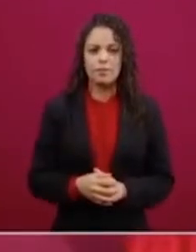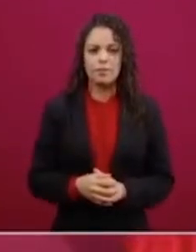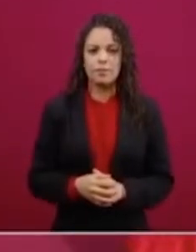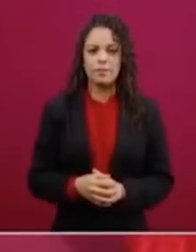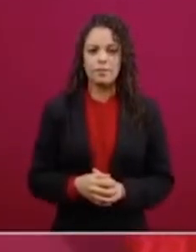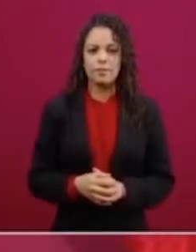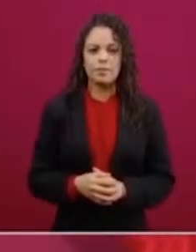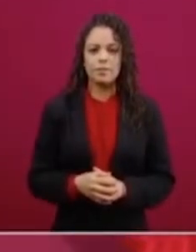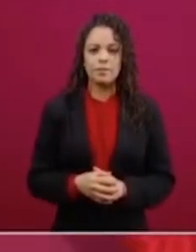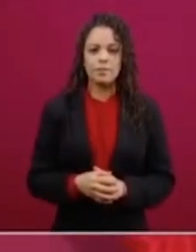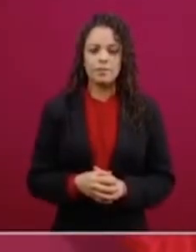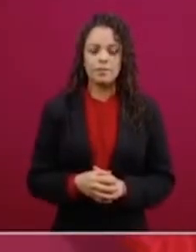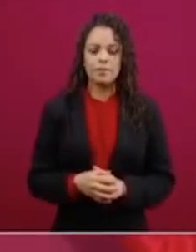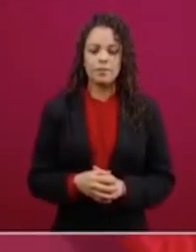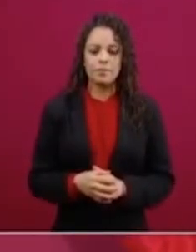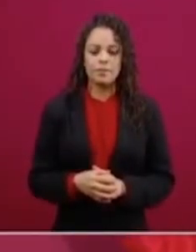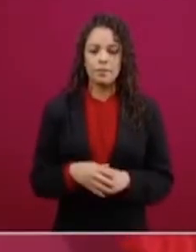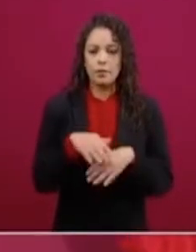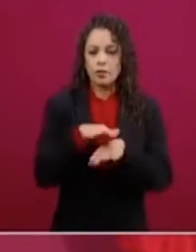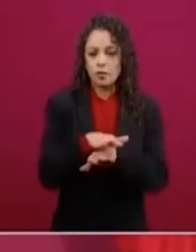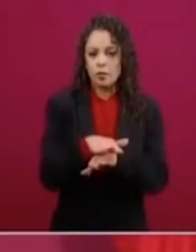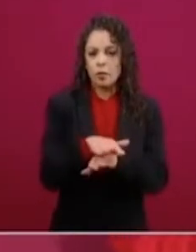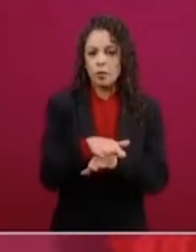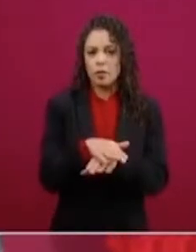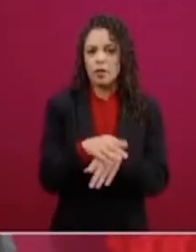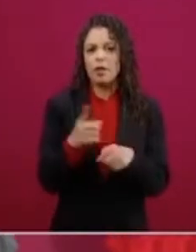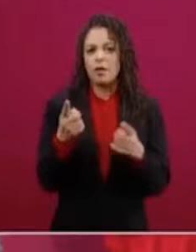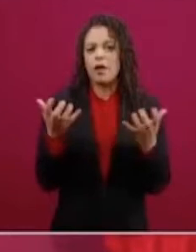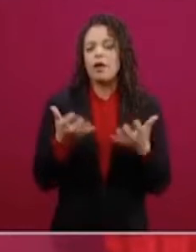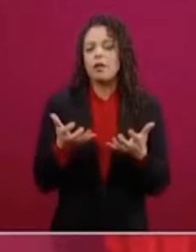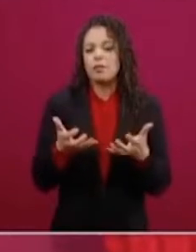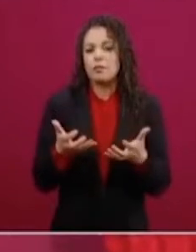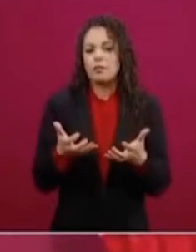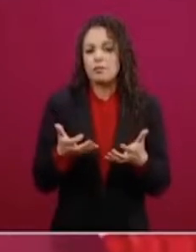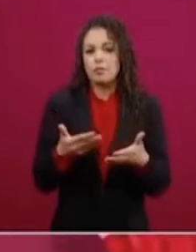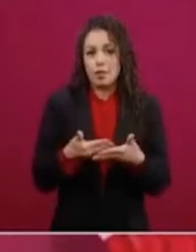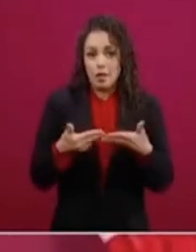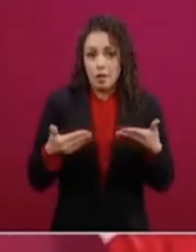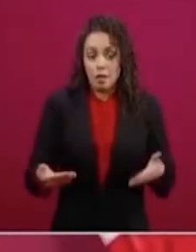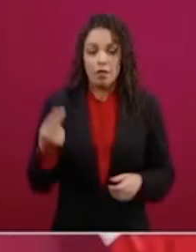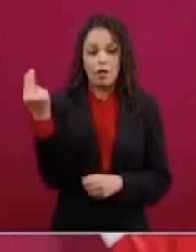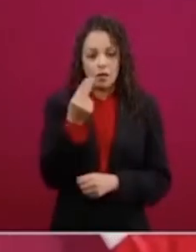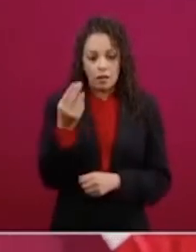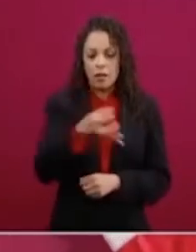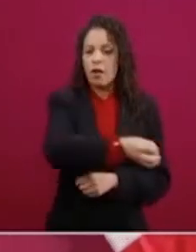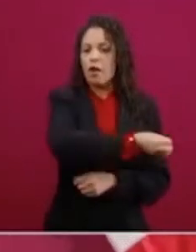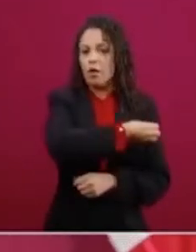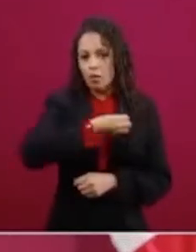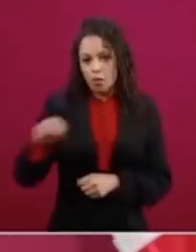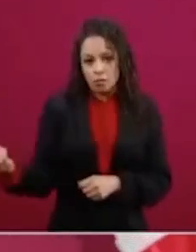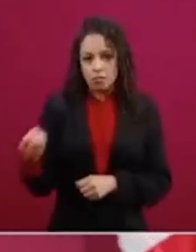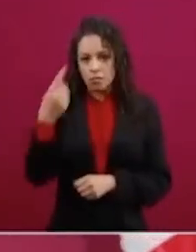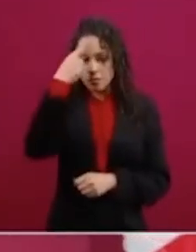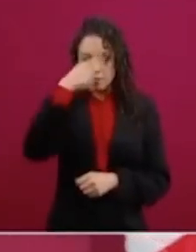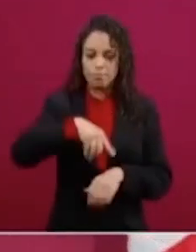Lo que estamos haciendo, pues, es poner orden,